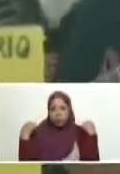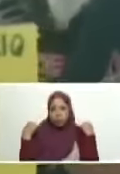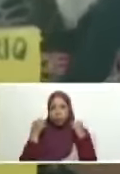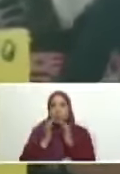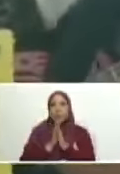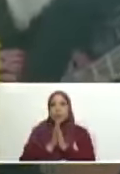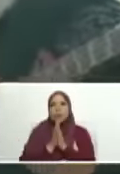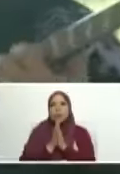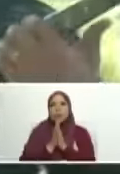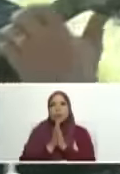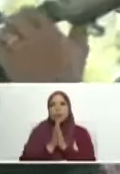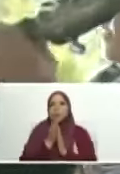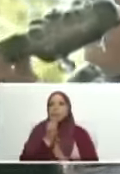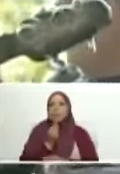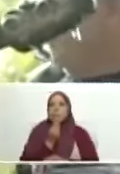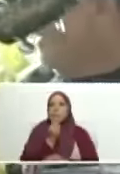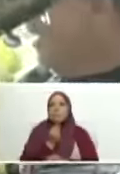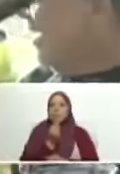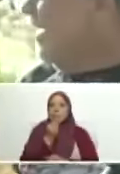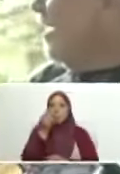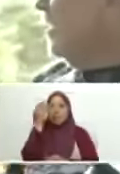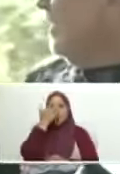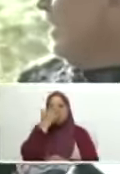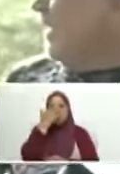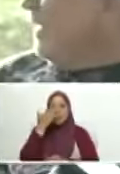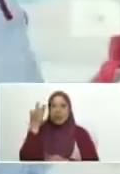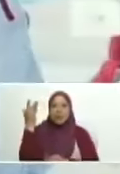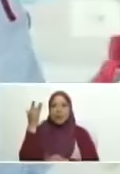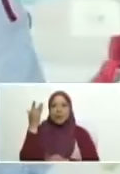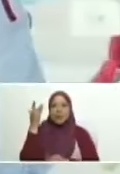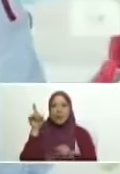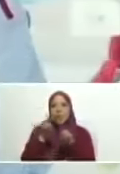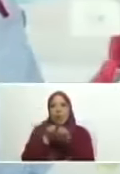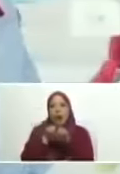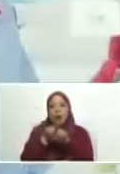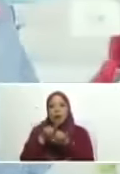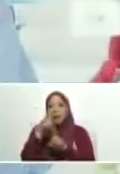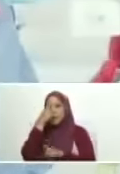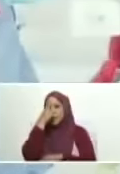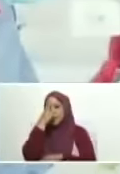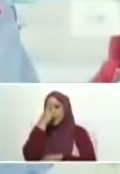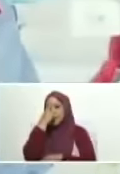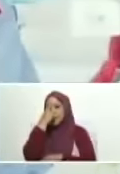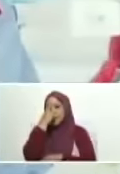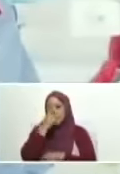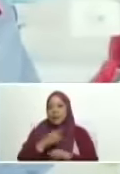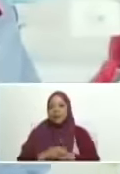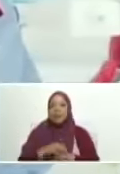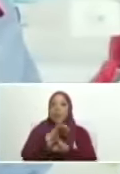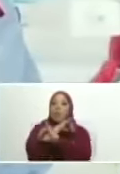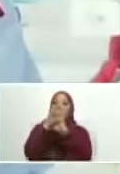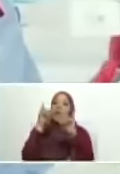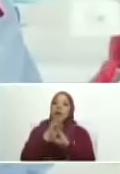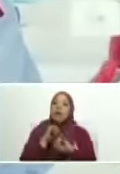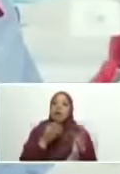una montaña del Tíbet. Bueno, feliz de venir,